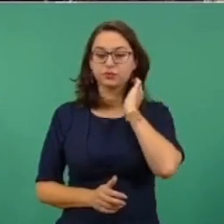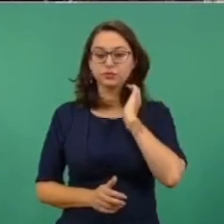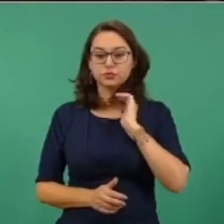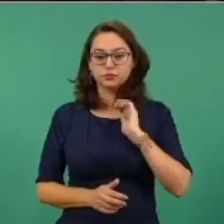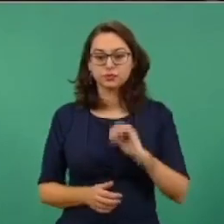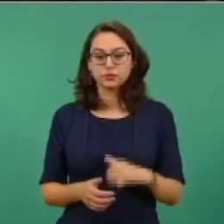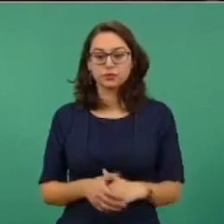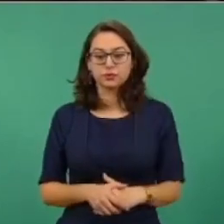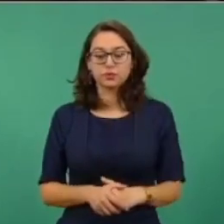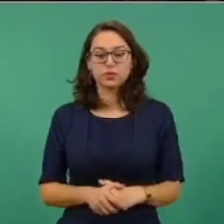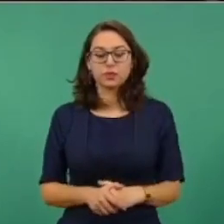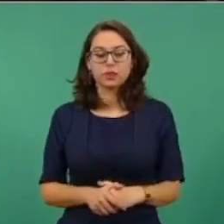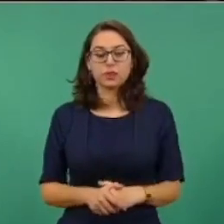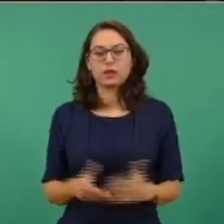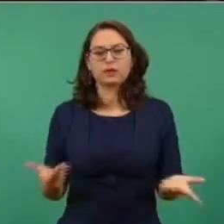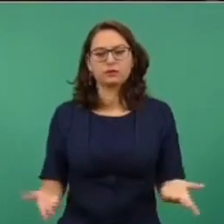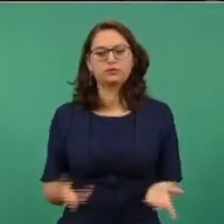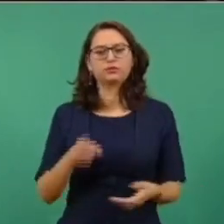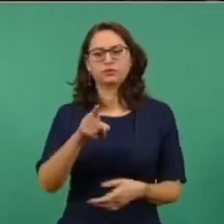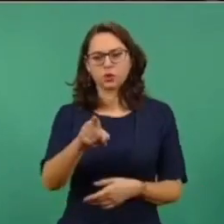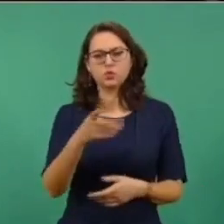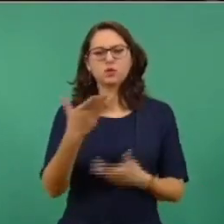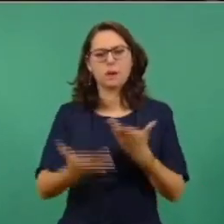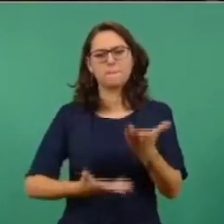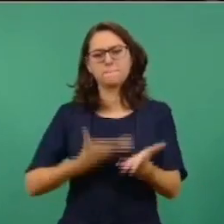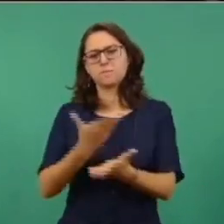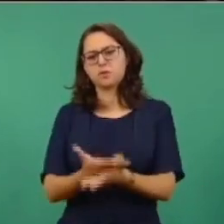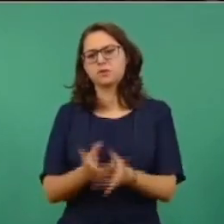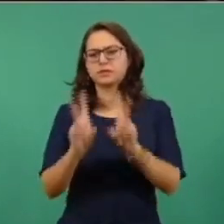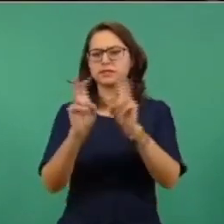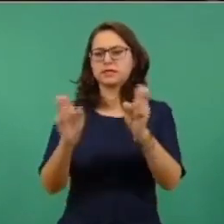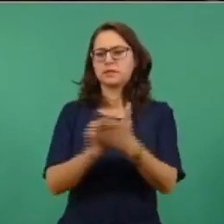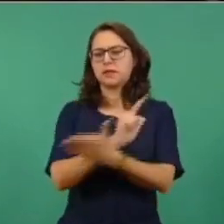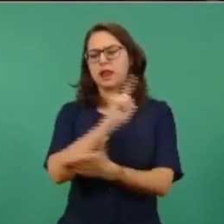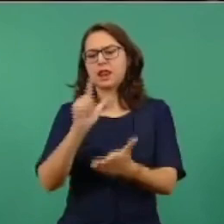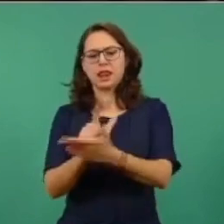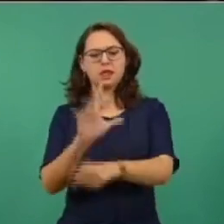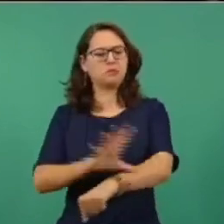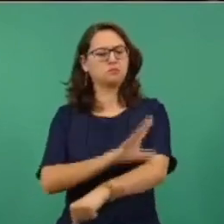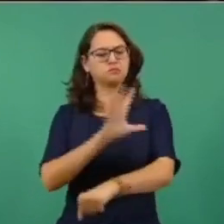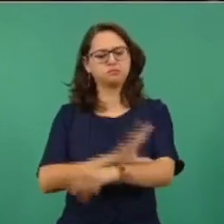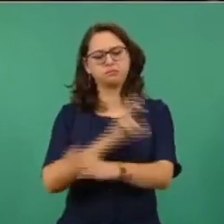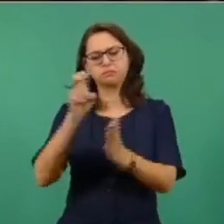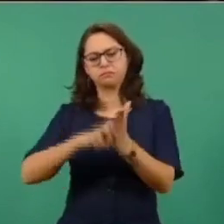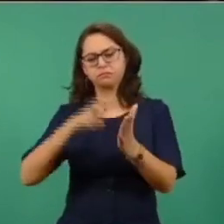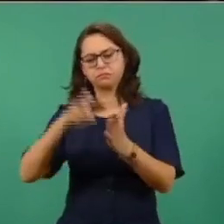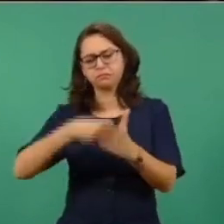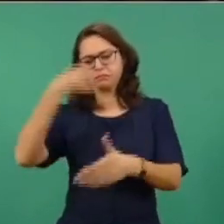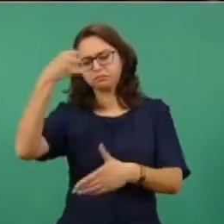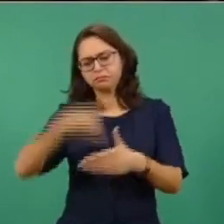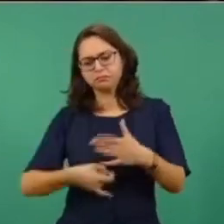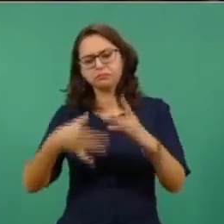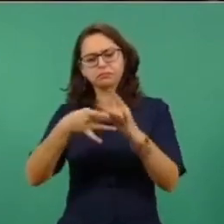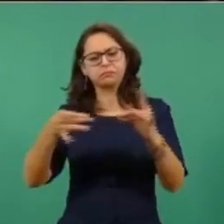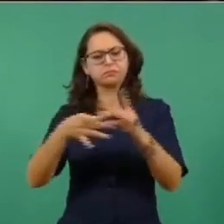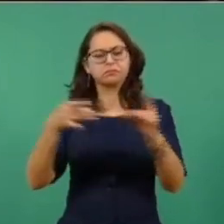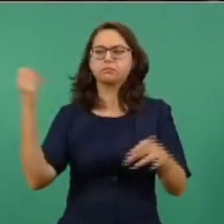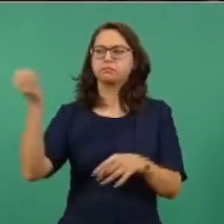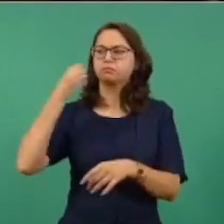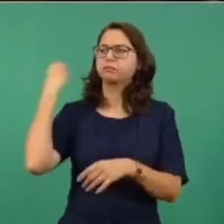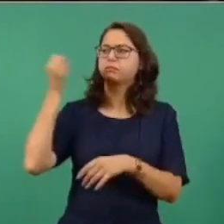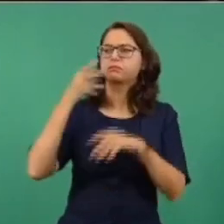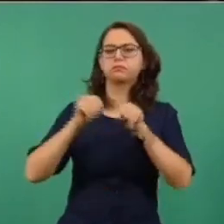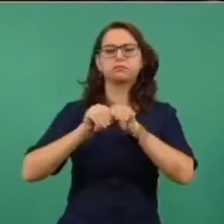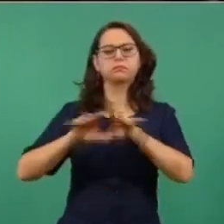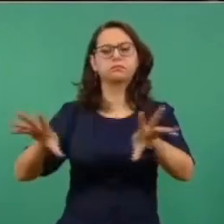profundizado en lo que va a ser la reforma eléctrica para el país. Sin embargo, Grupo Cantón tuvo a